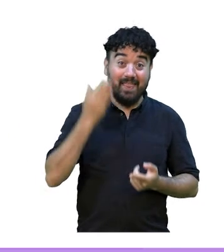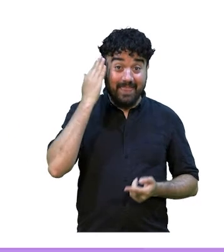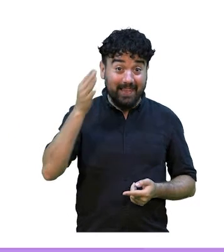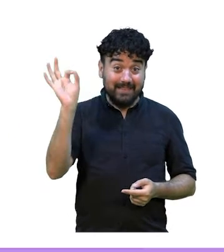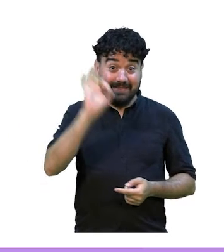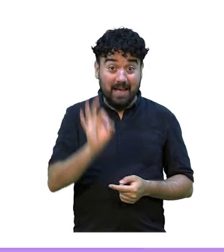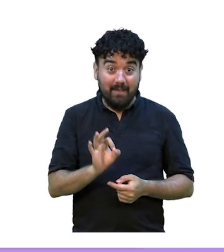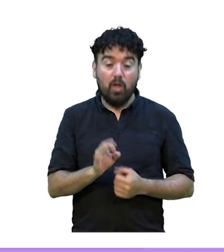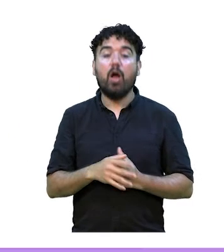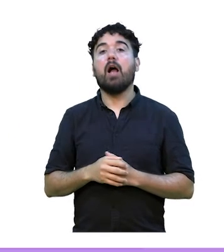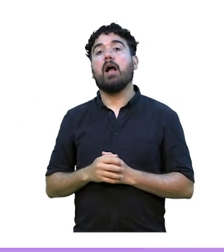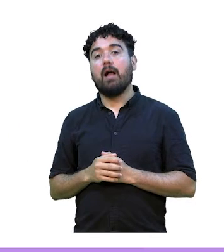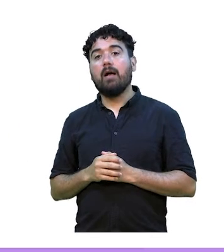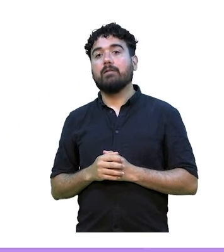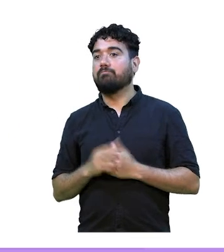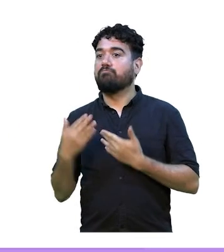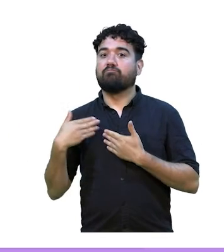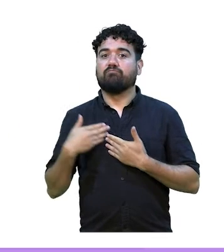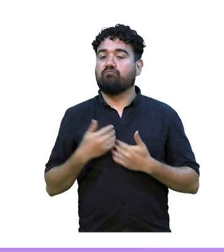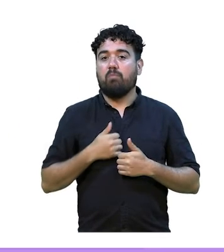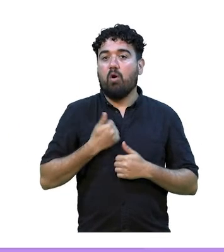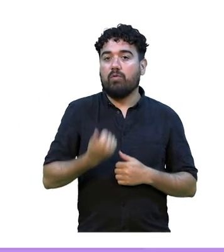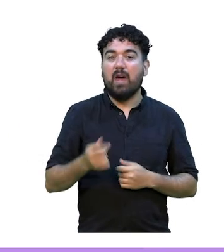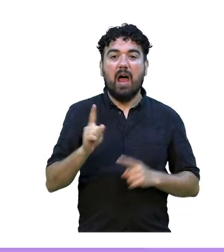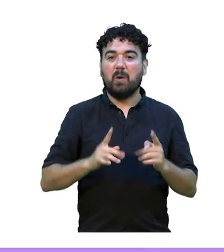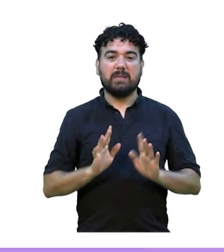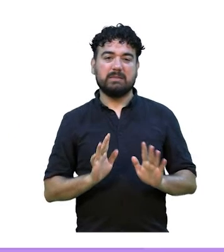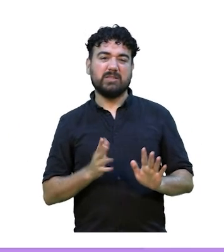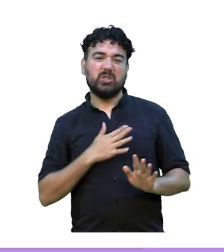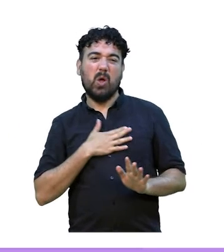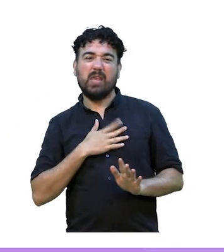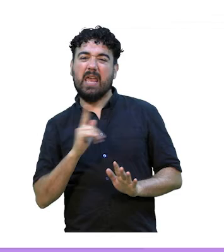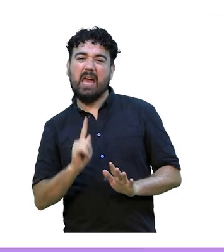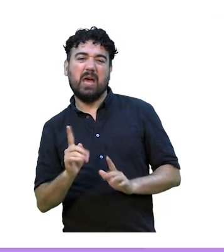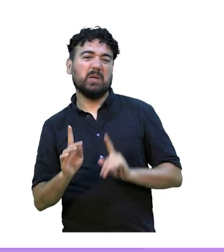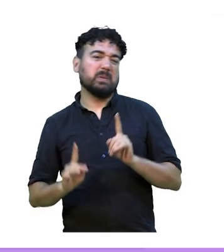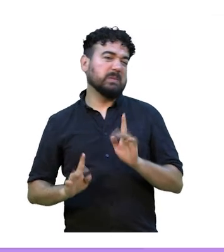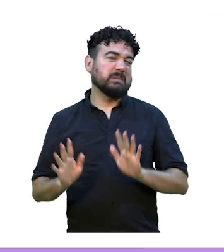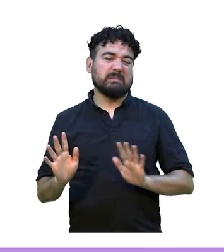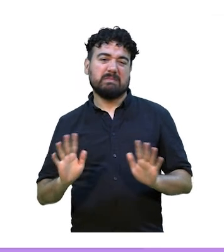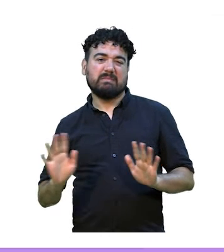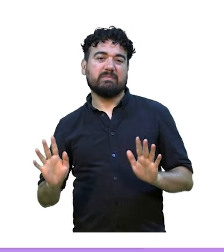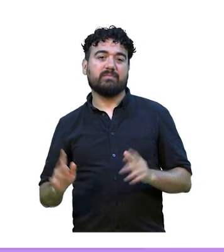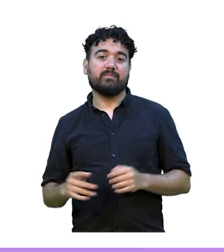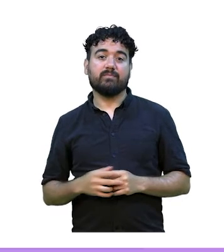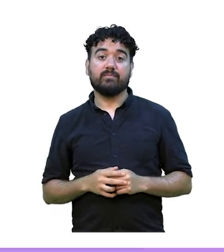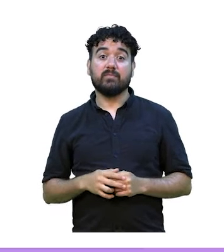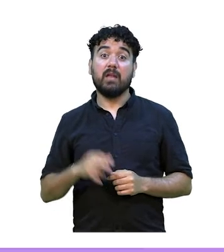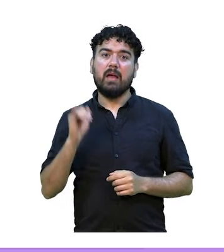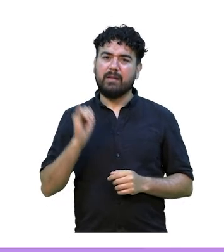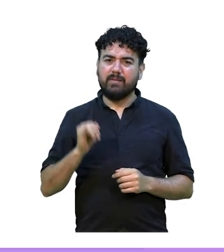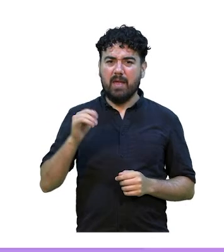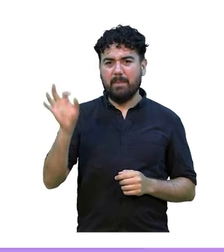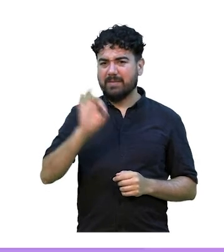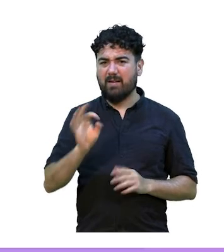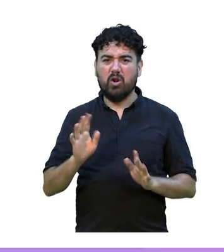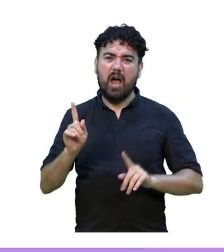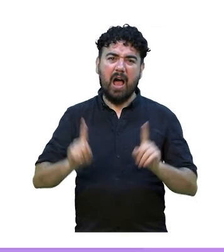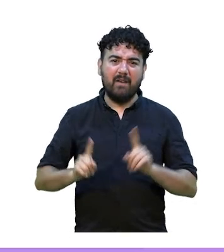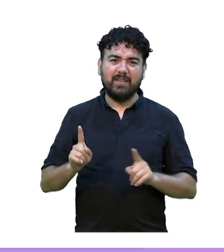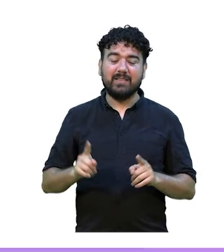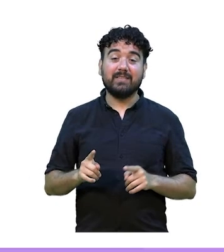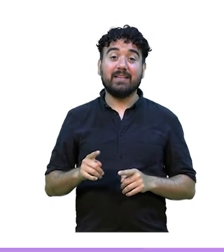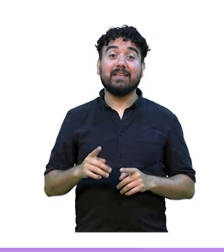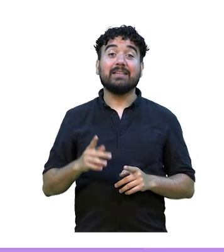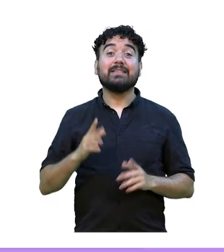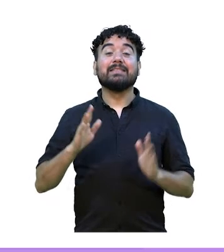a participar, porque eran los días sábados, no todas las personas querían, no todos los profes querían. Y sobre todo... No